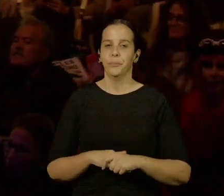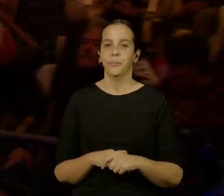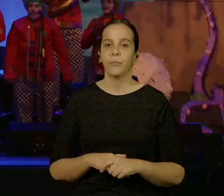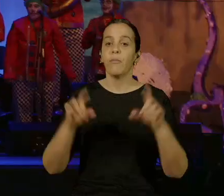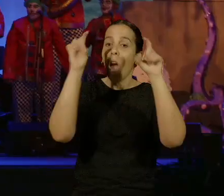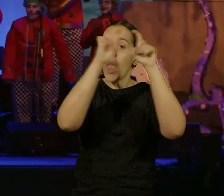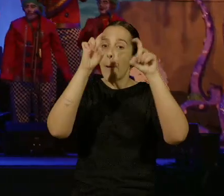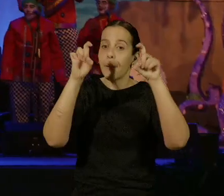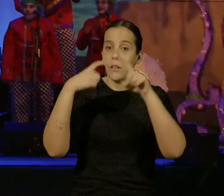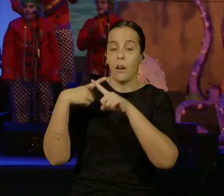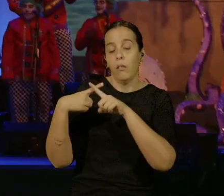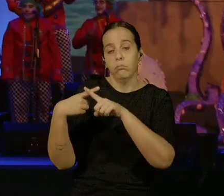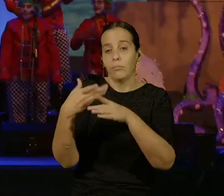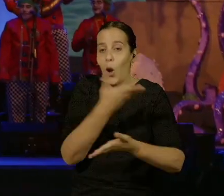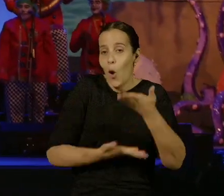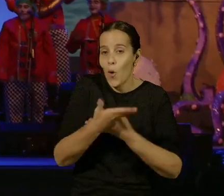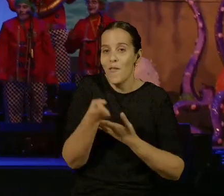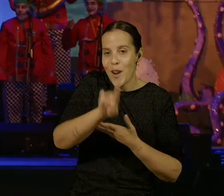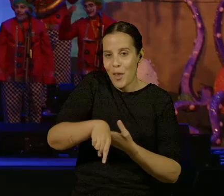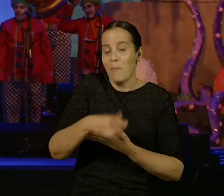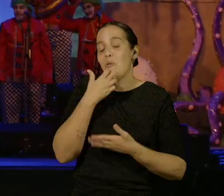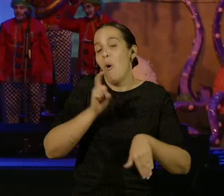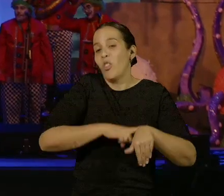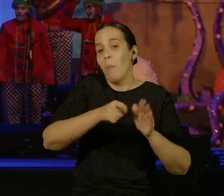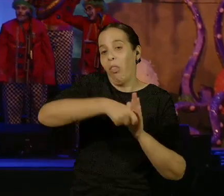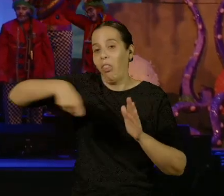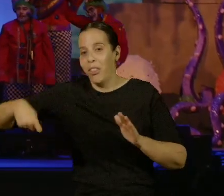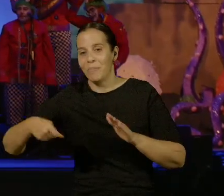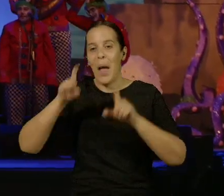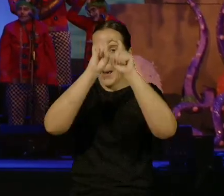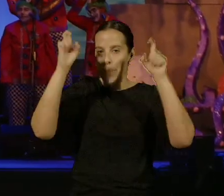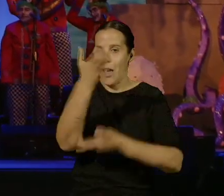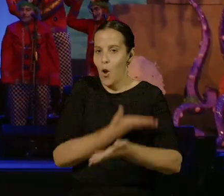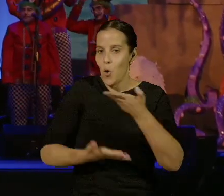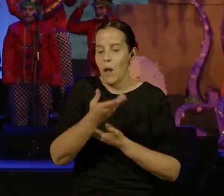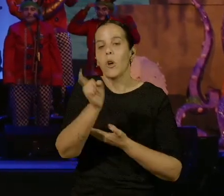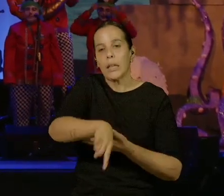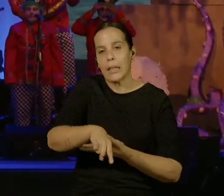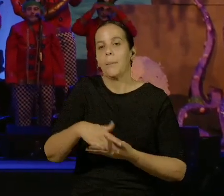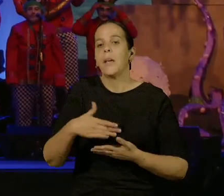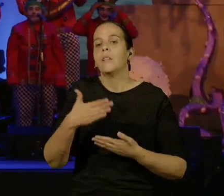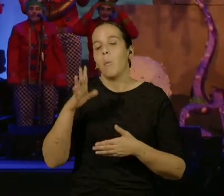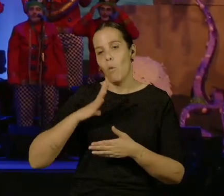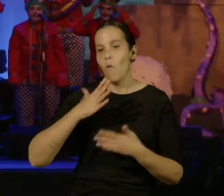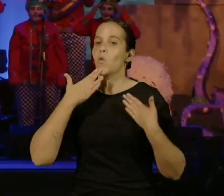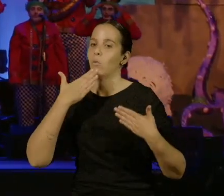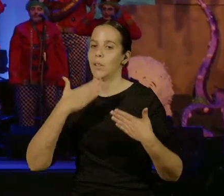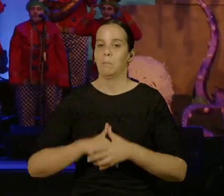Empresas que colaboran, como no queda tiempo me enrollo aquí, que también colabora con nosotros, pues también un poquito de por favor y gracias.